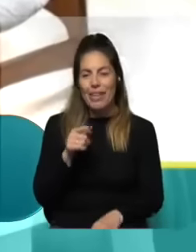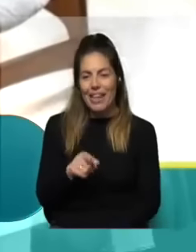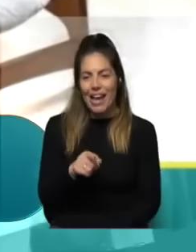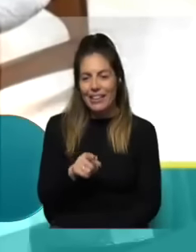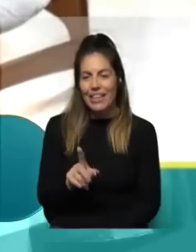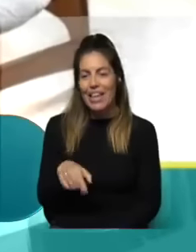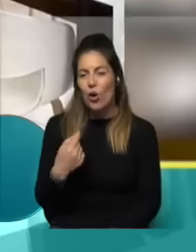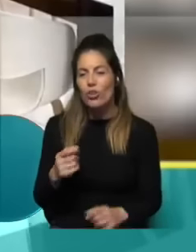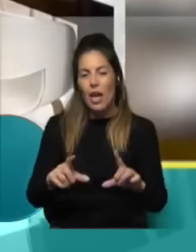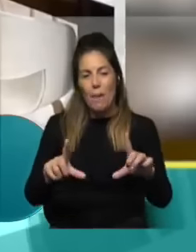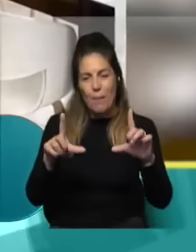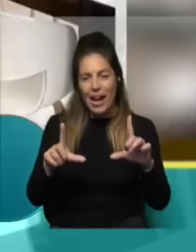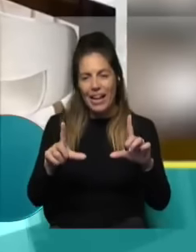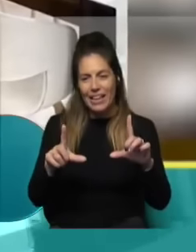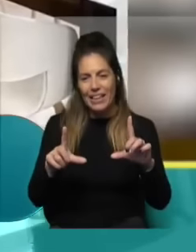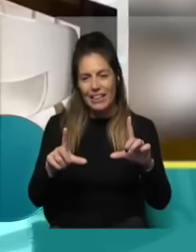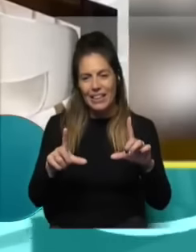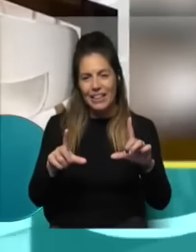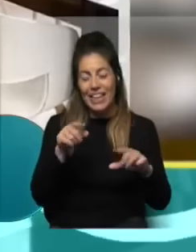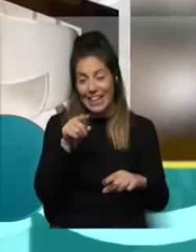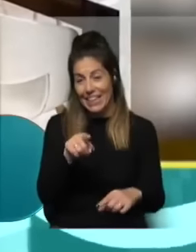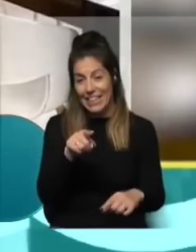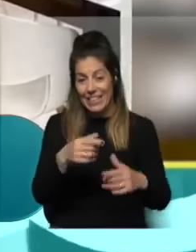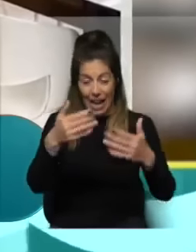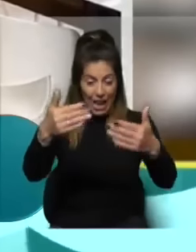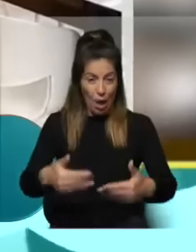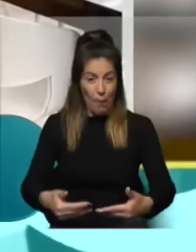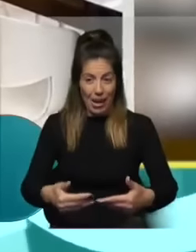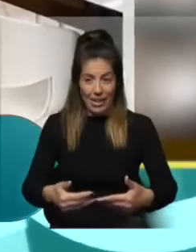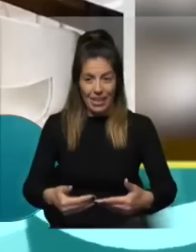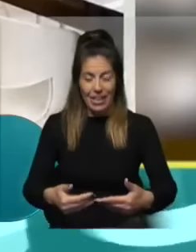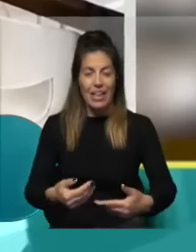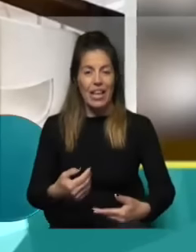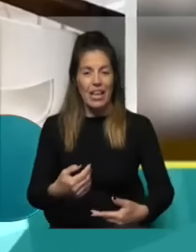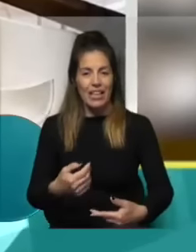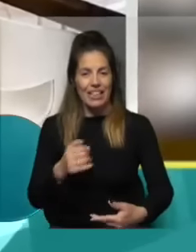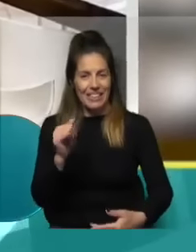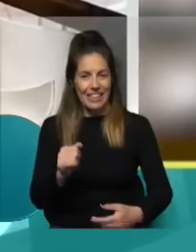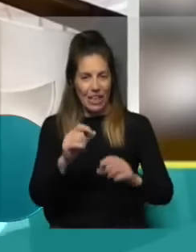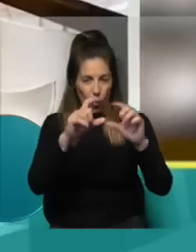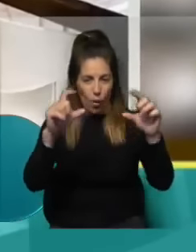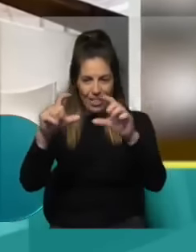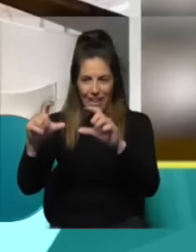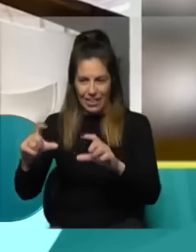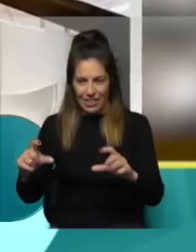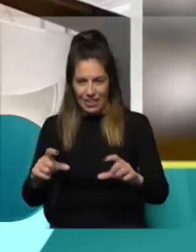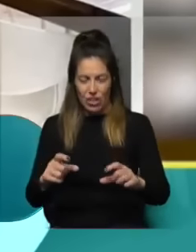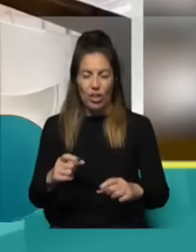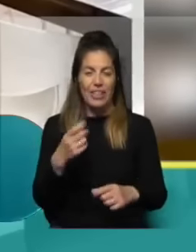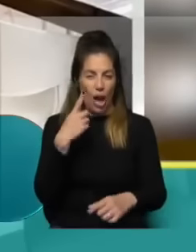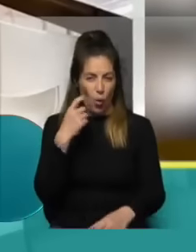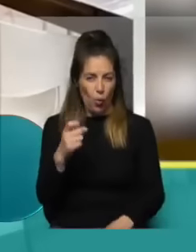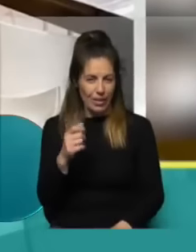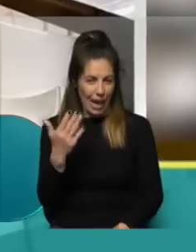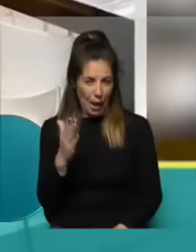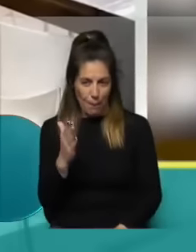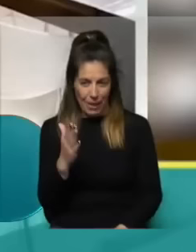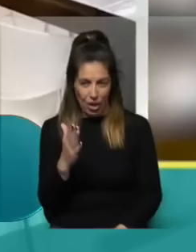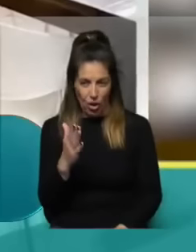la otra imagen, por lo menos en la pared de vidrio, ahí está, pero tiene como cuadradito que te das cuenta que es un espejo, ¿no? Porque también cuando lo